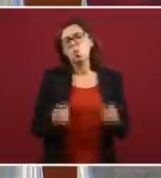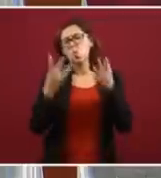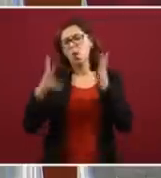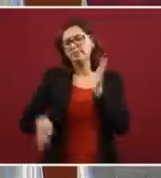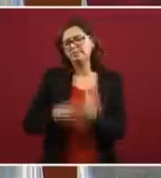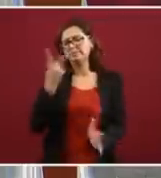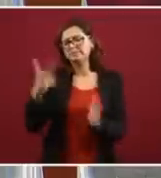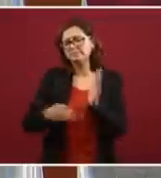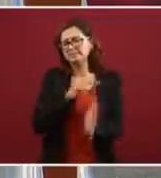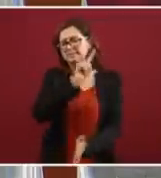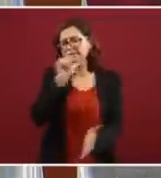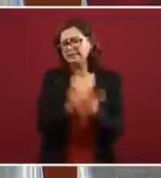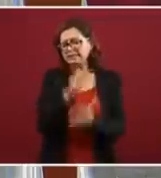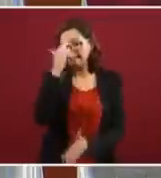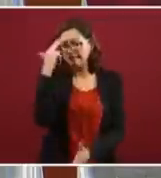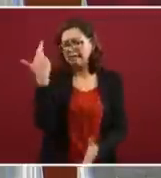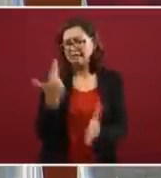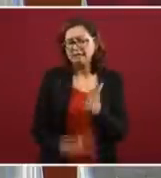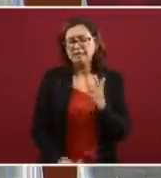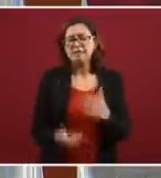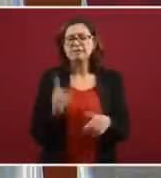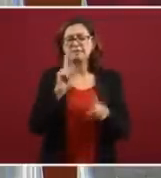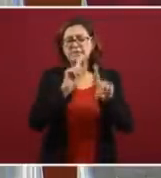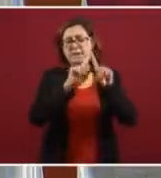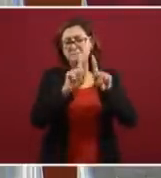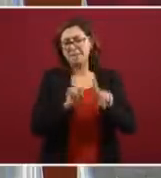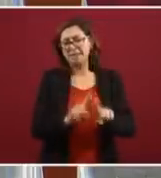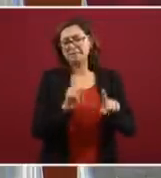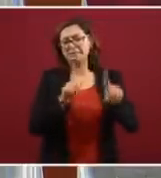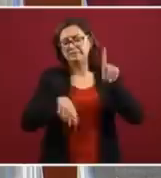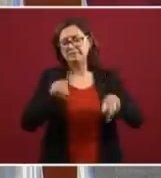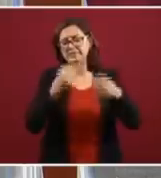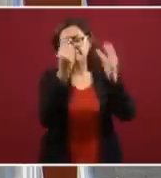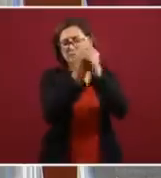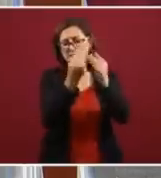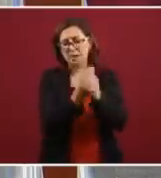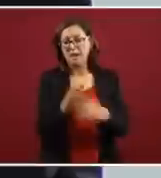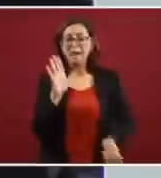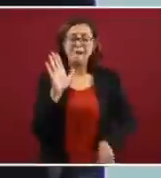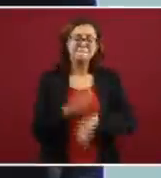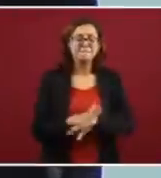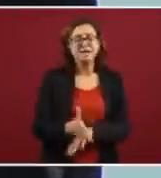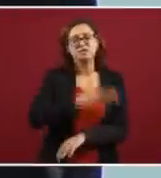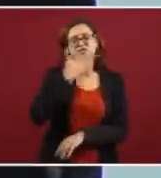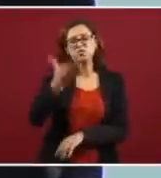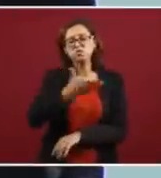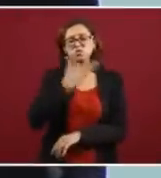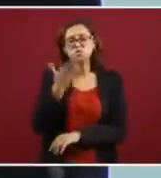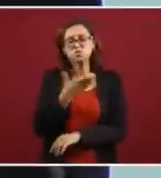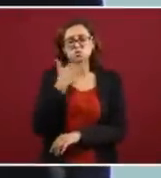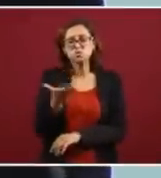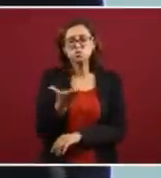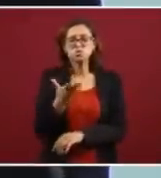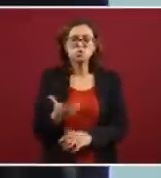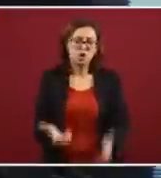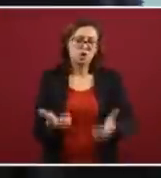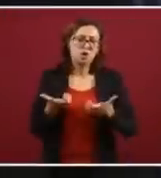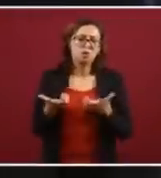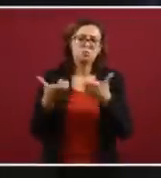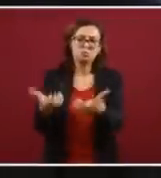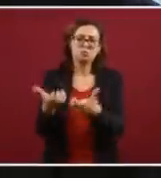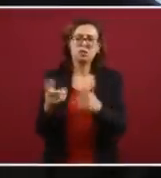a la tasa de delito por tipo. El de mayor incidencia es robo, asalto en calle